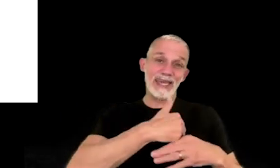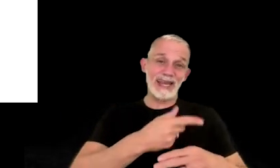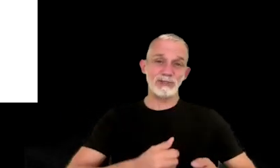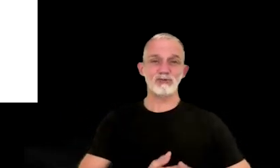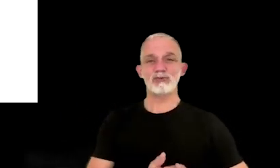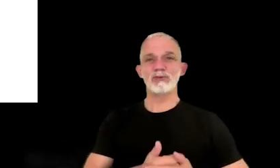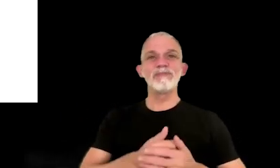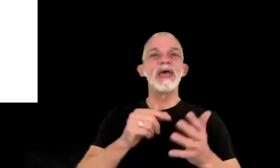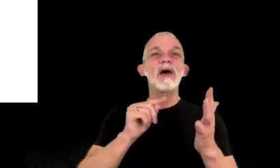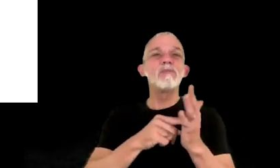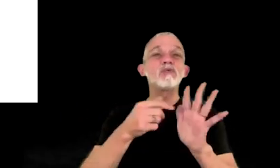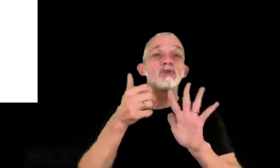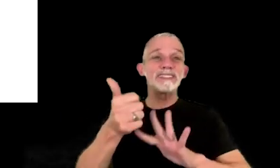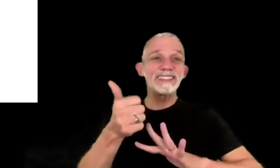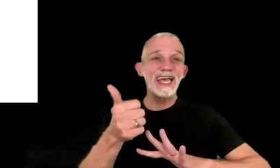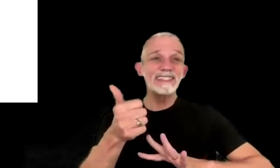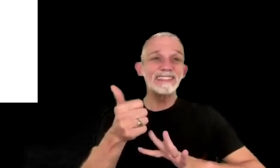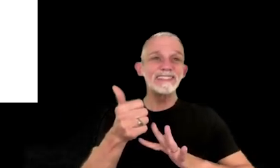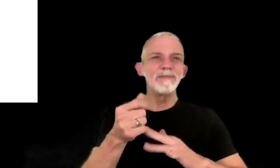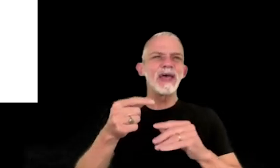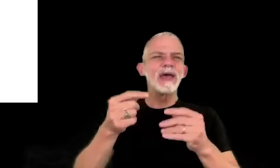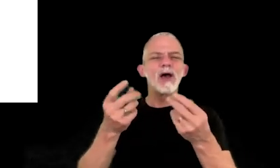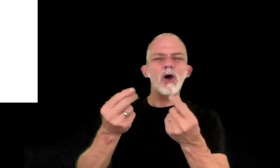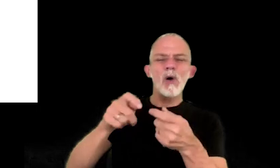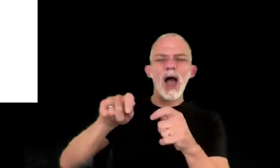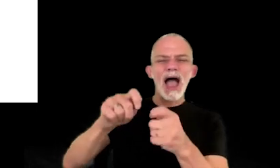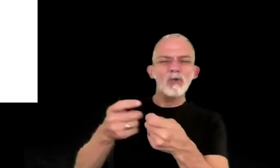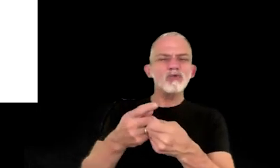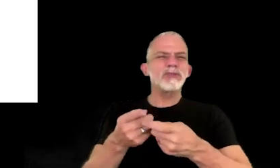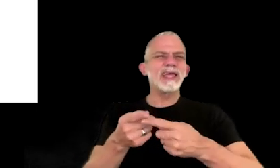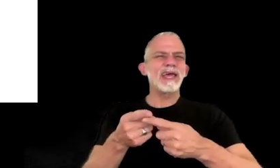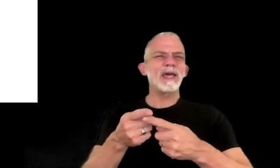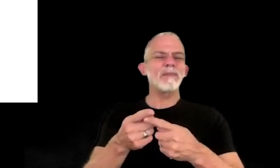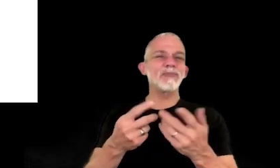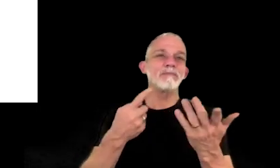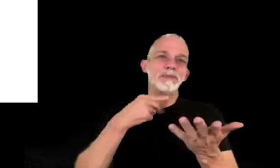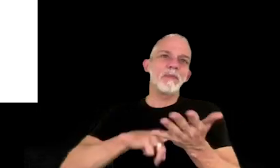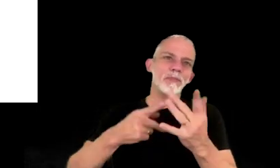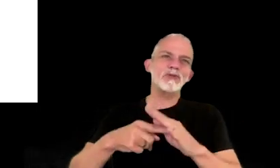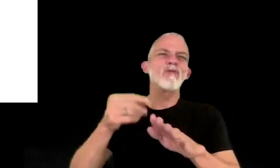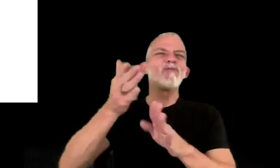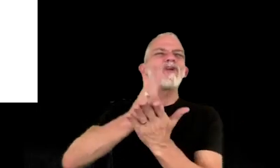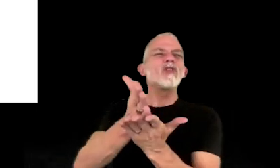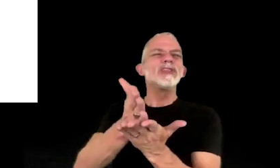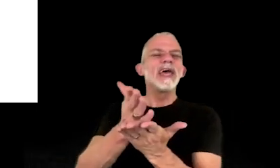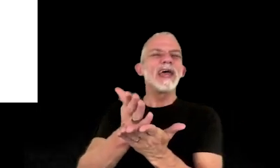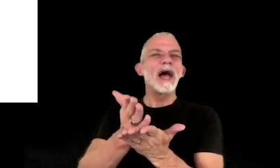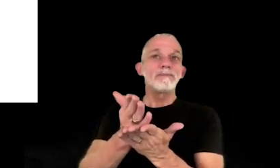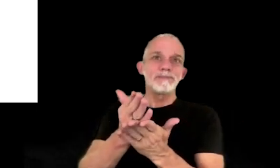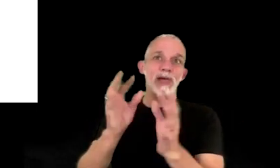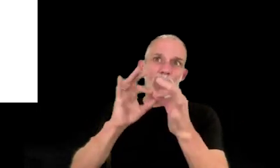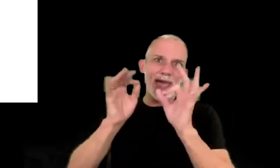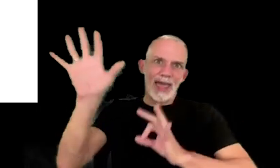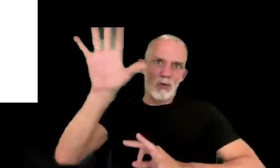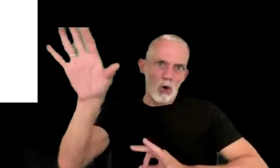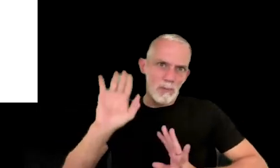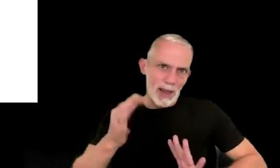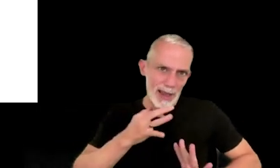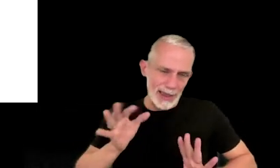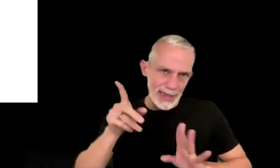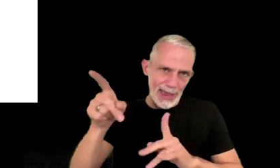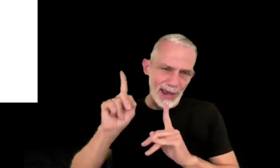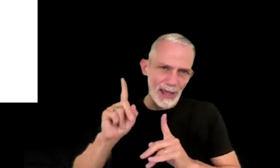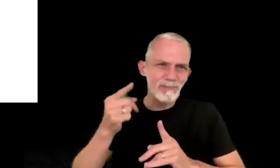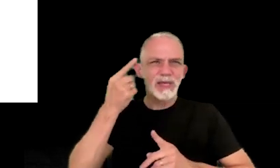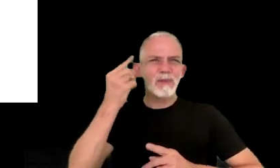el punto sexto, el ajuste fiscal en frontera. El ajuste fiscal al precio de carbón en frontera lo quiere establecer la Unión Europea, por lo cual, cuando